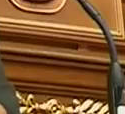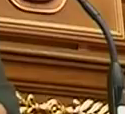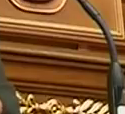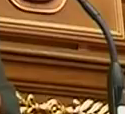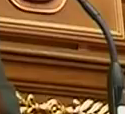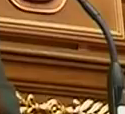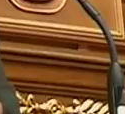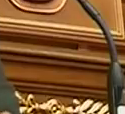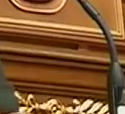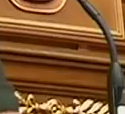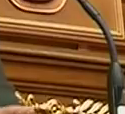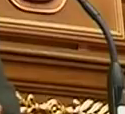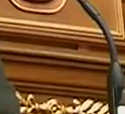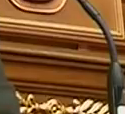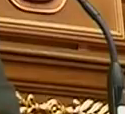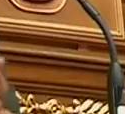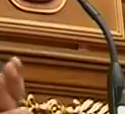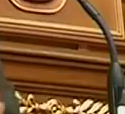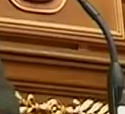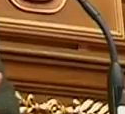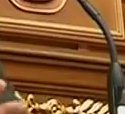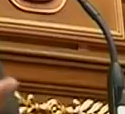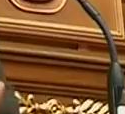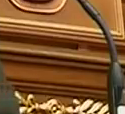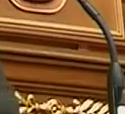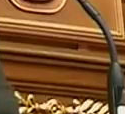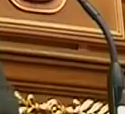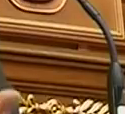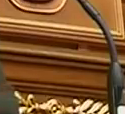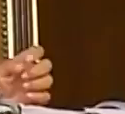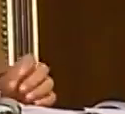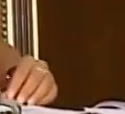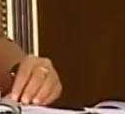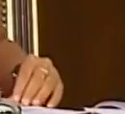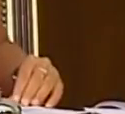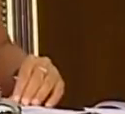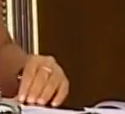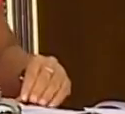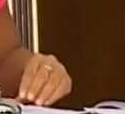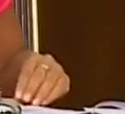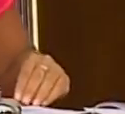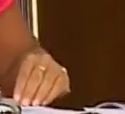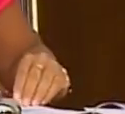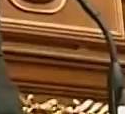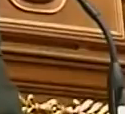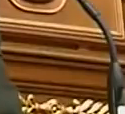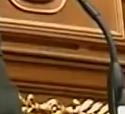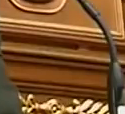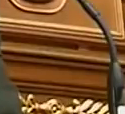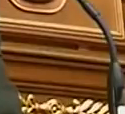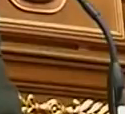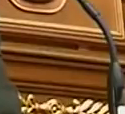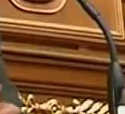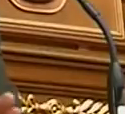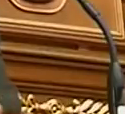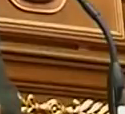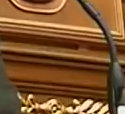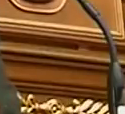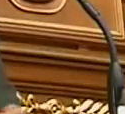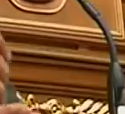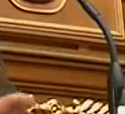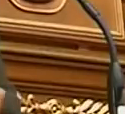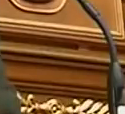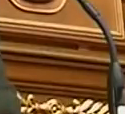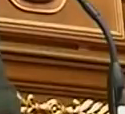Aprobado. Sírvase, ciudadano secretario, leer el primer punto. Presentación del informe sobre